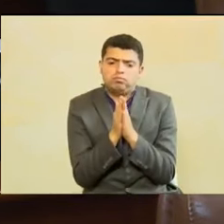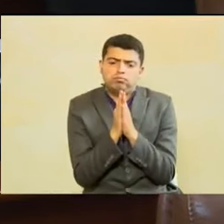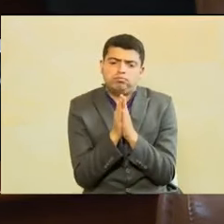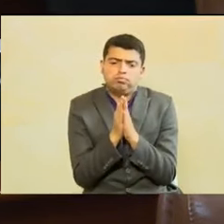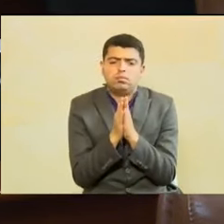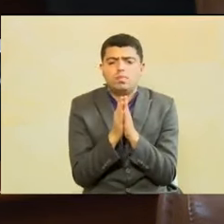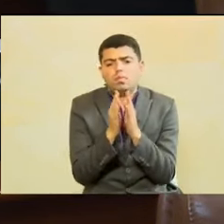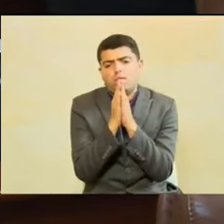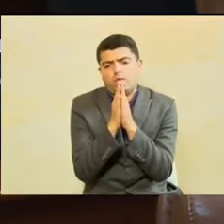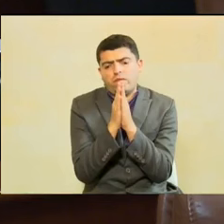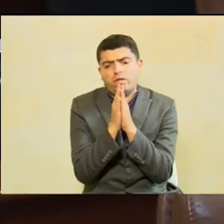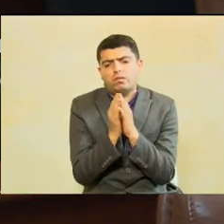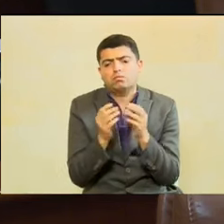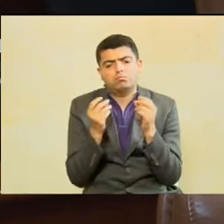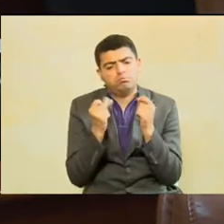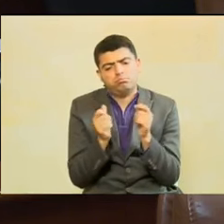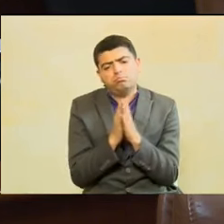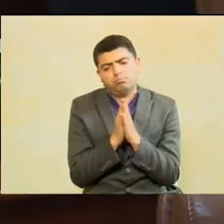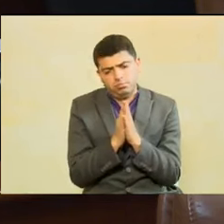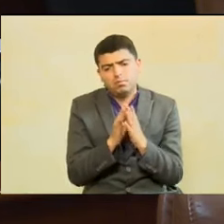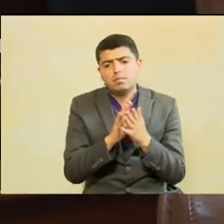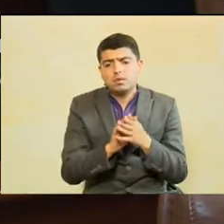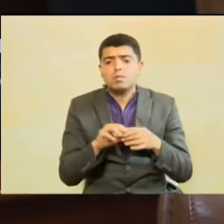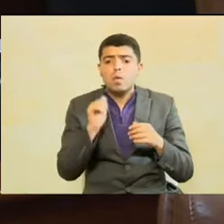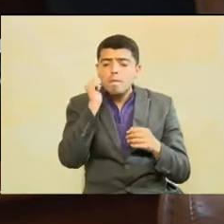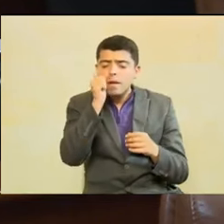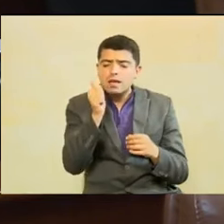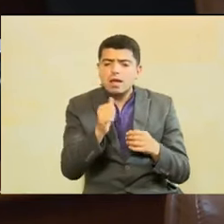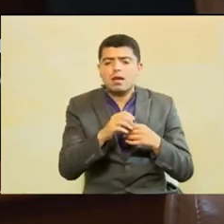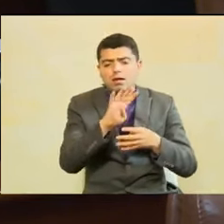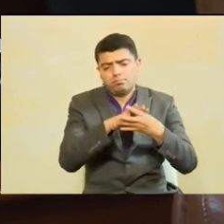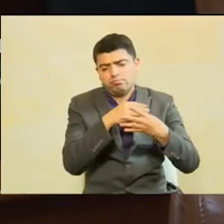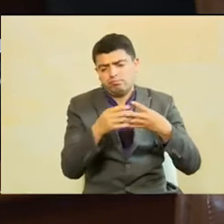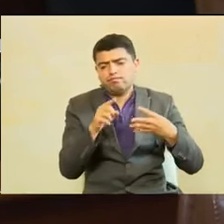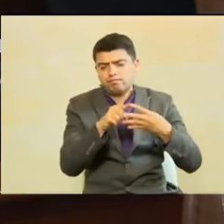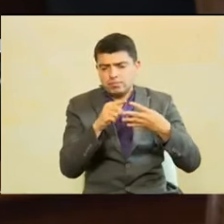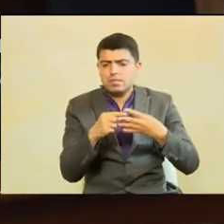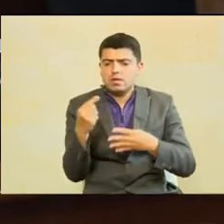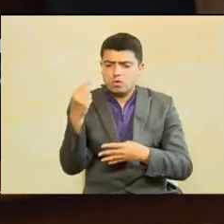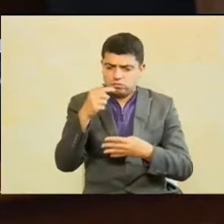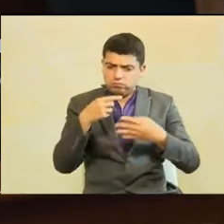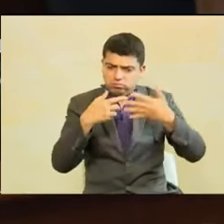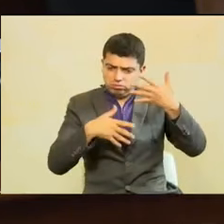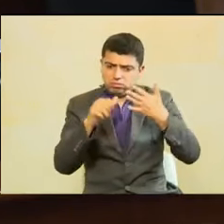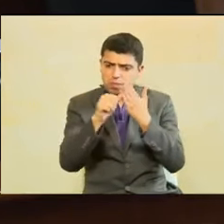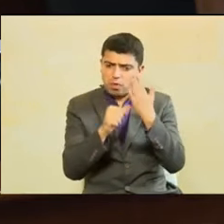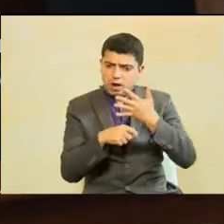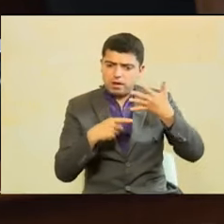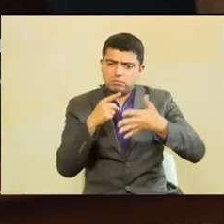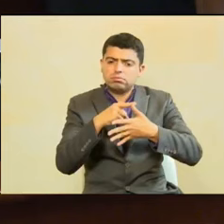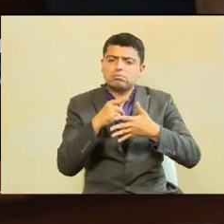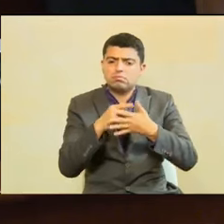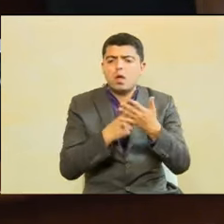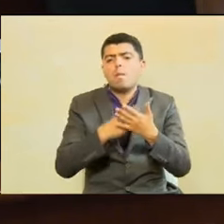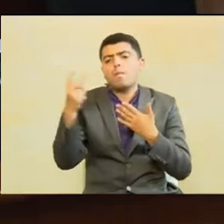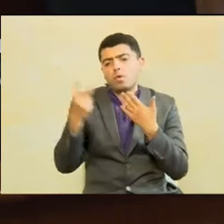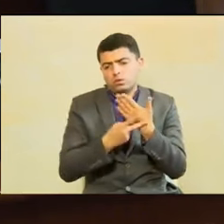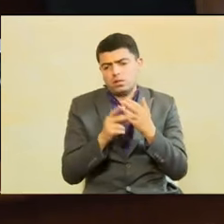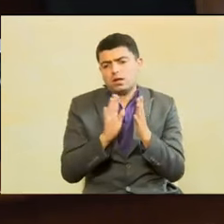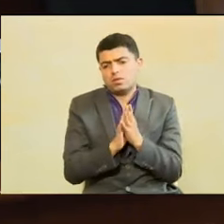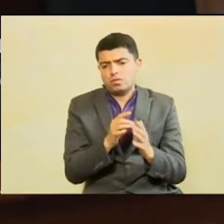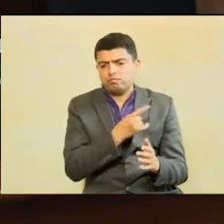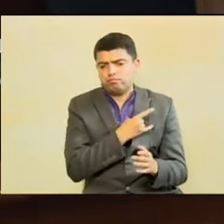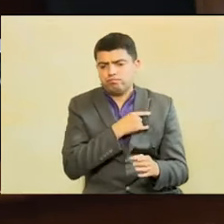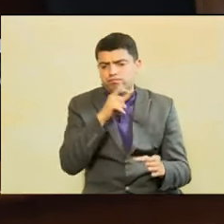especial que sea incluido en el orden del día para mañana y podamos debatir este importante proyecto y